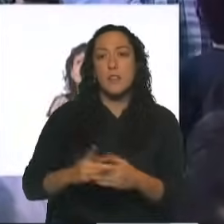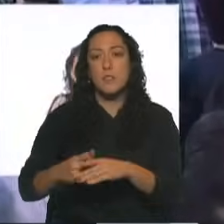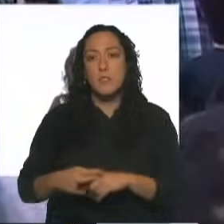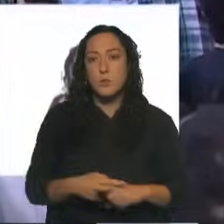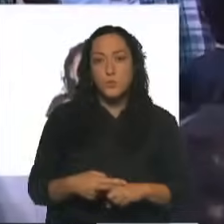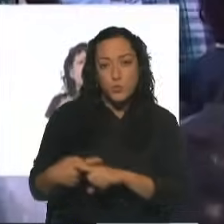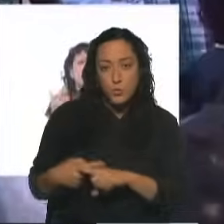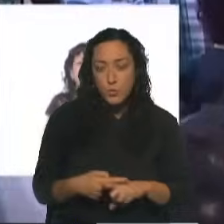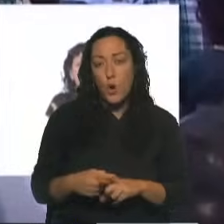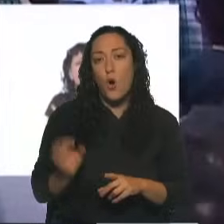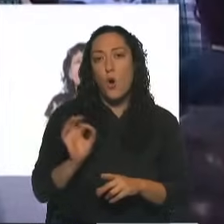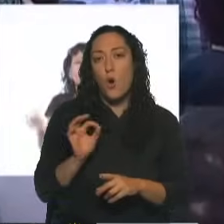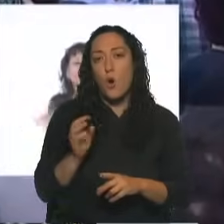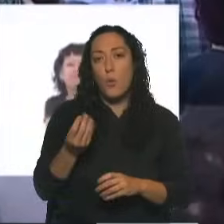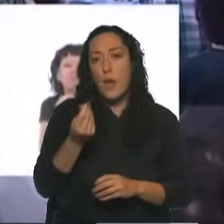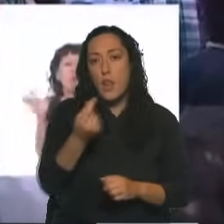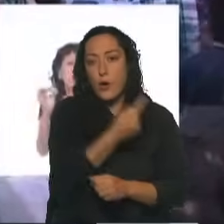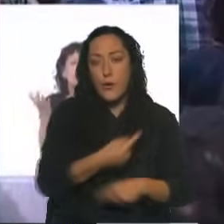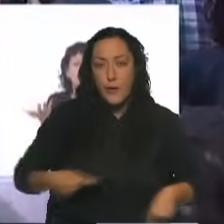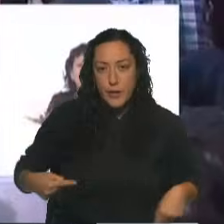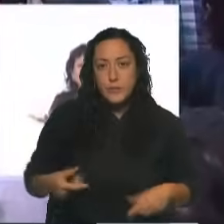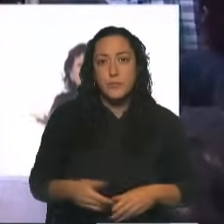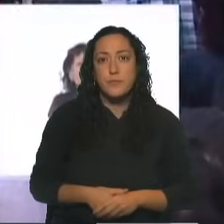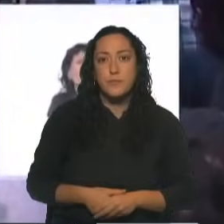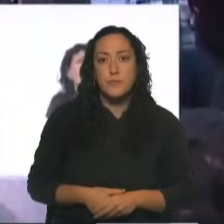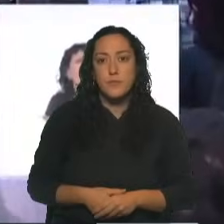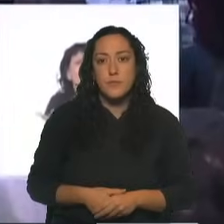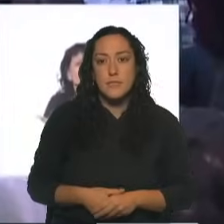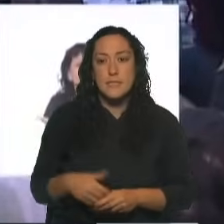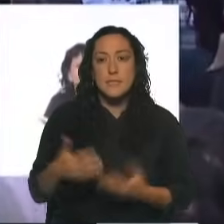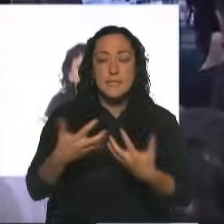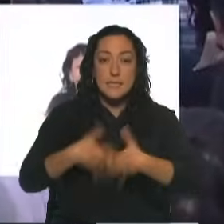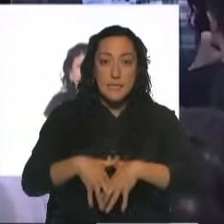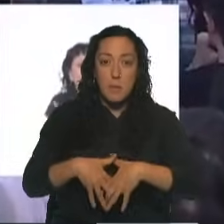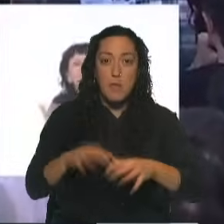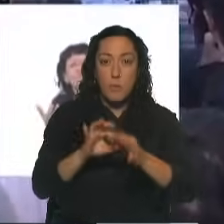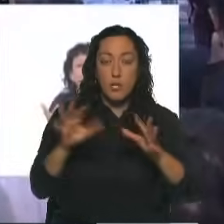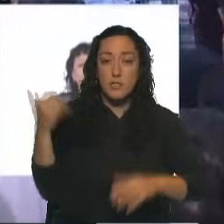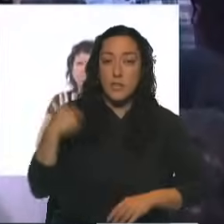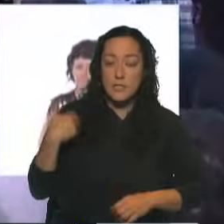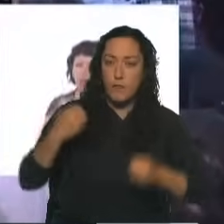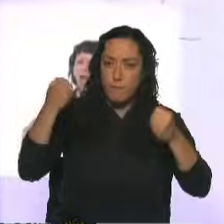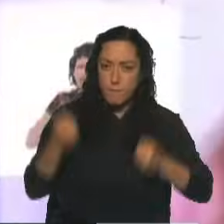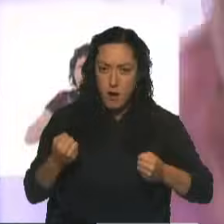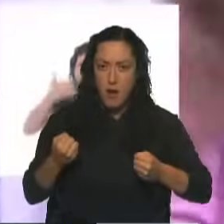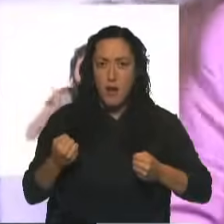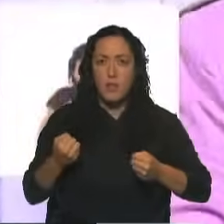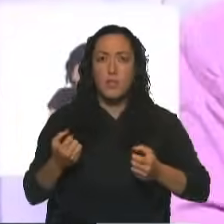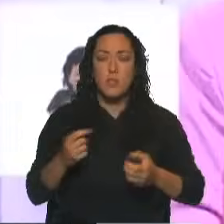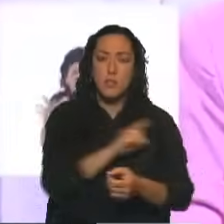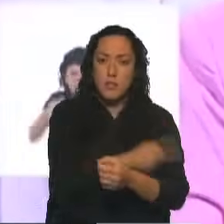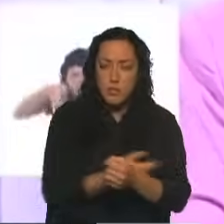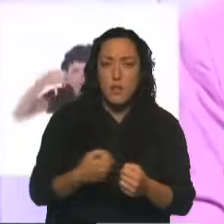discusión o disvaloración. La Argentina tiene un sistema democrático fuerte, sólido y